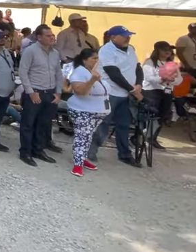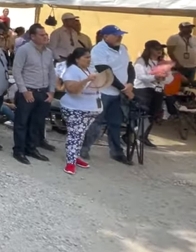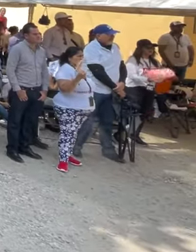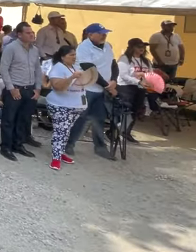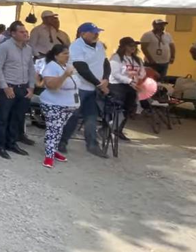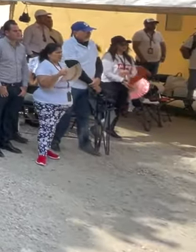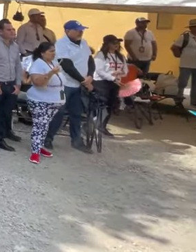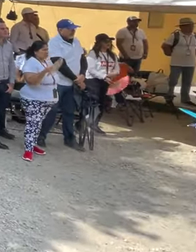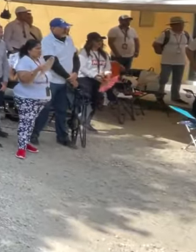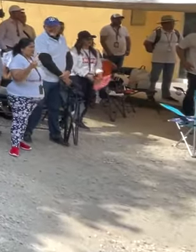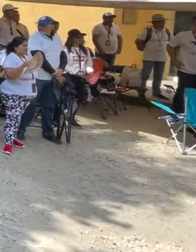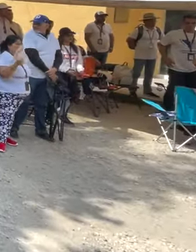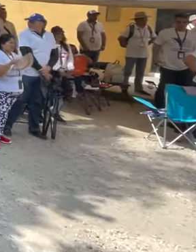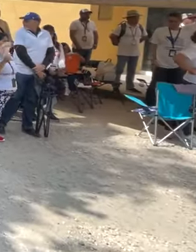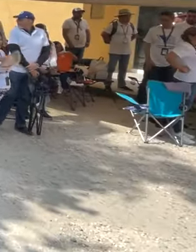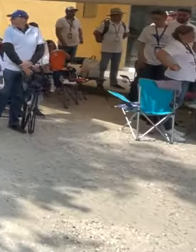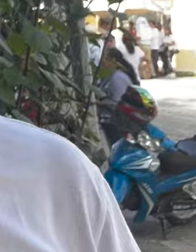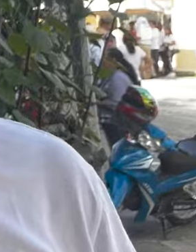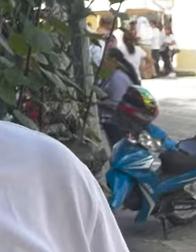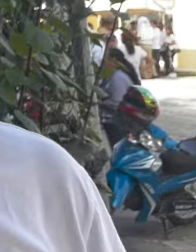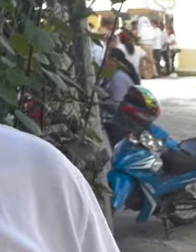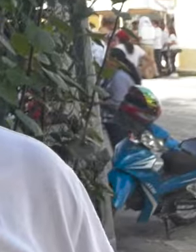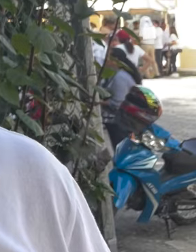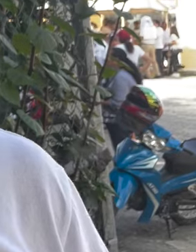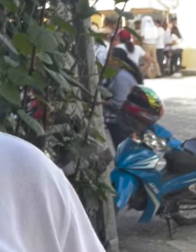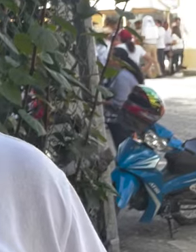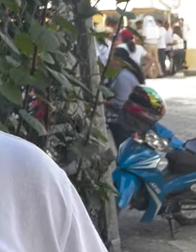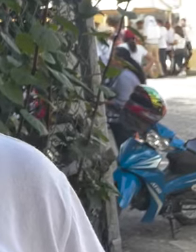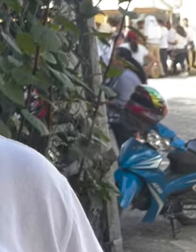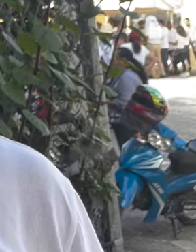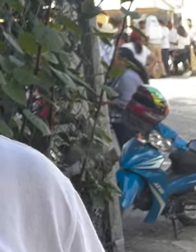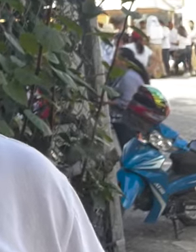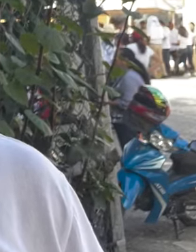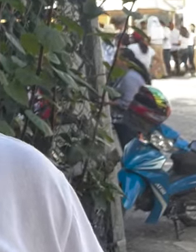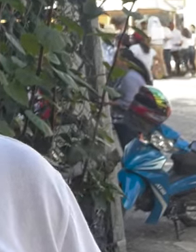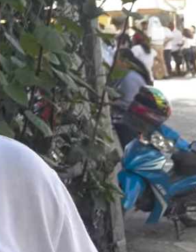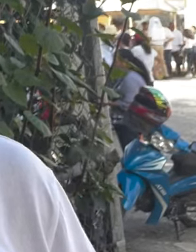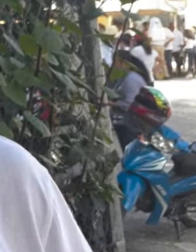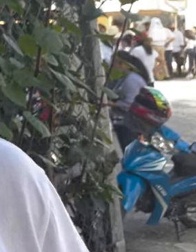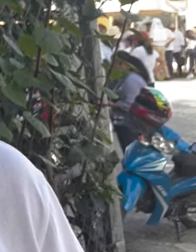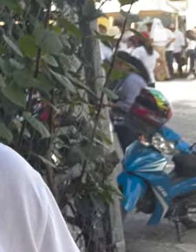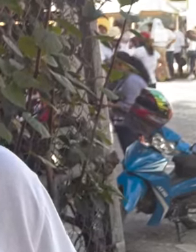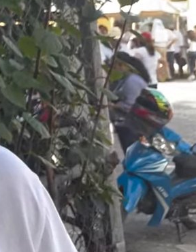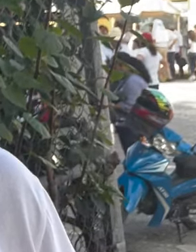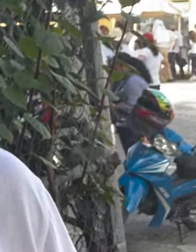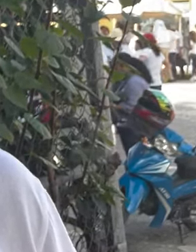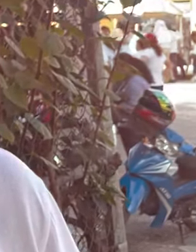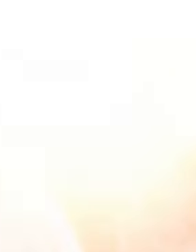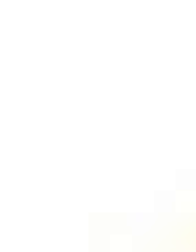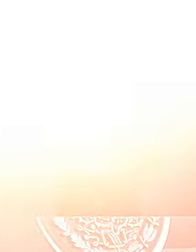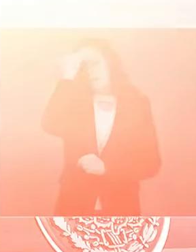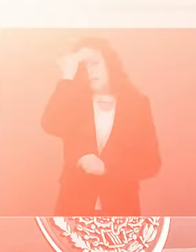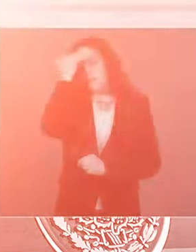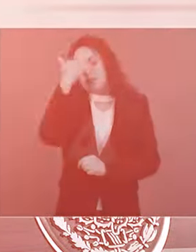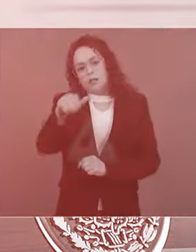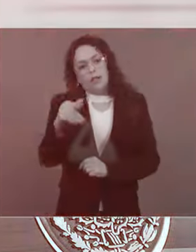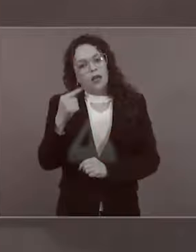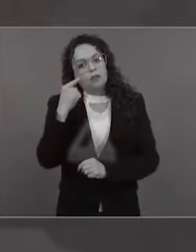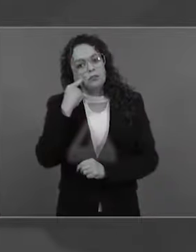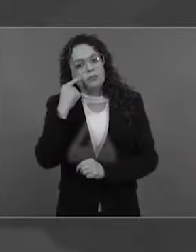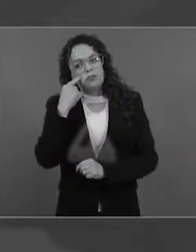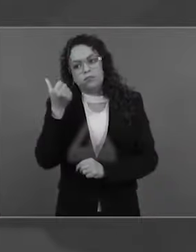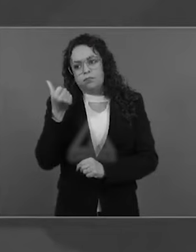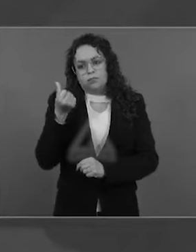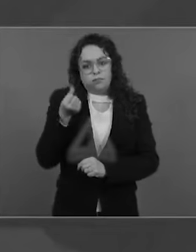y delincuentes de cuello blanco. No se dejen engañar, somos tan trabajadores como todos, también somos pueblo.